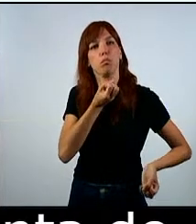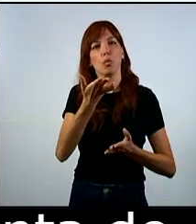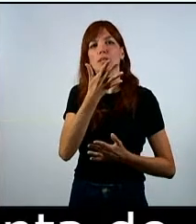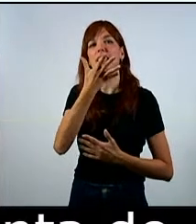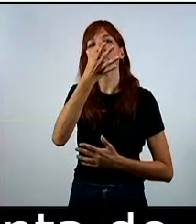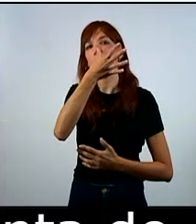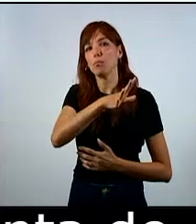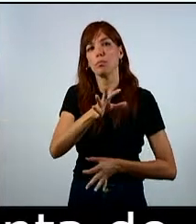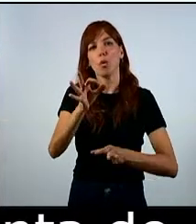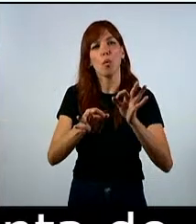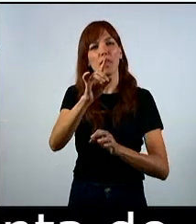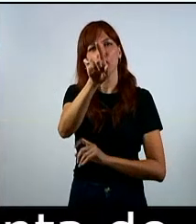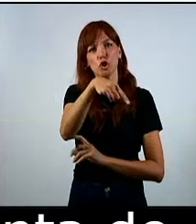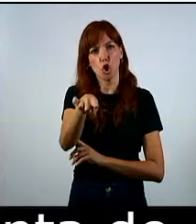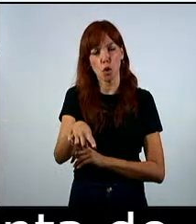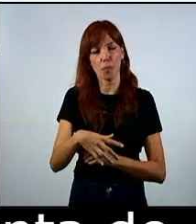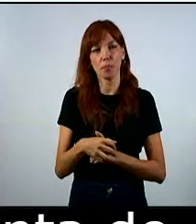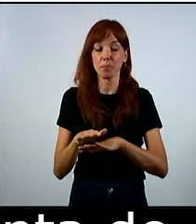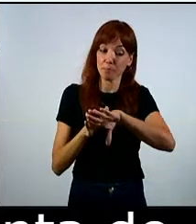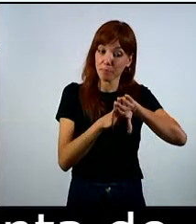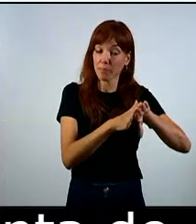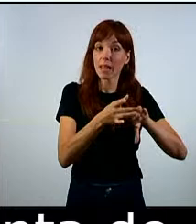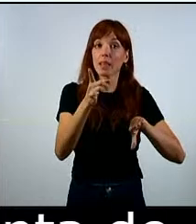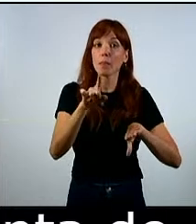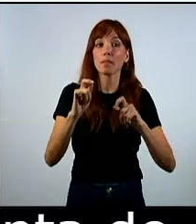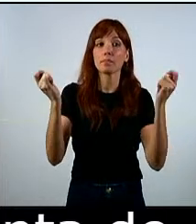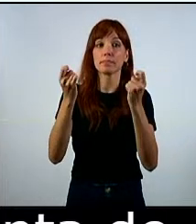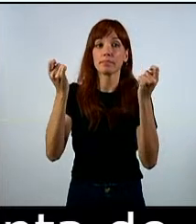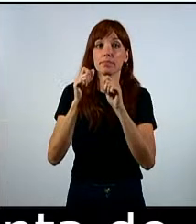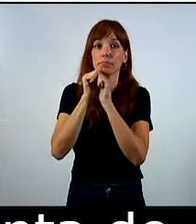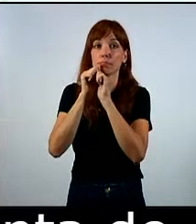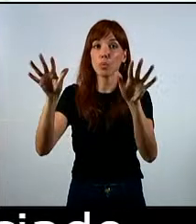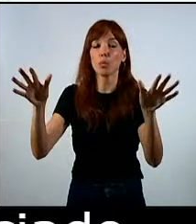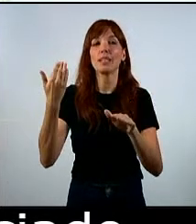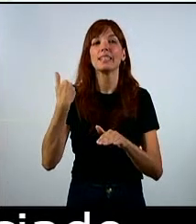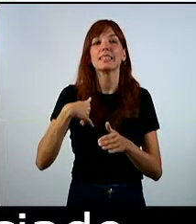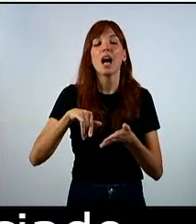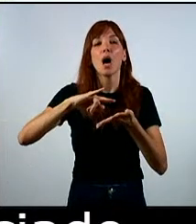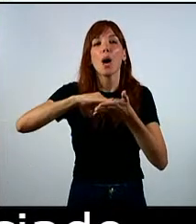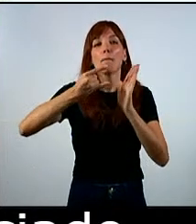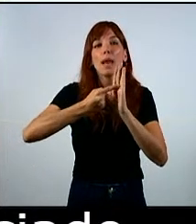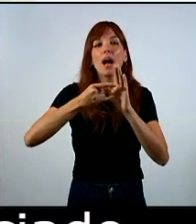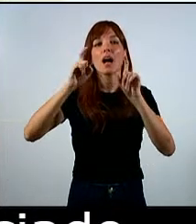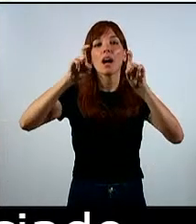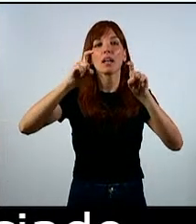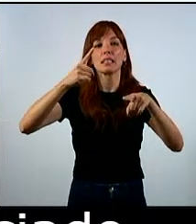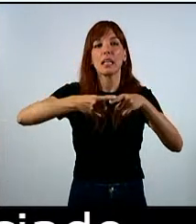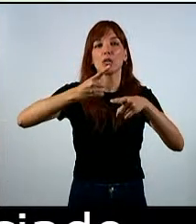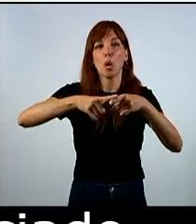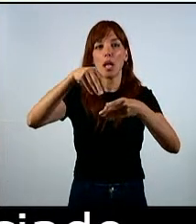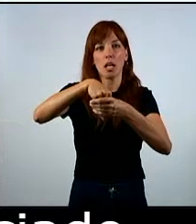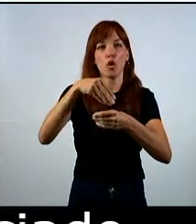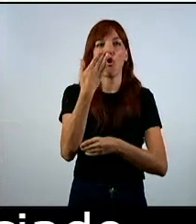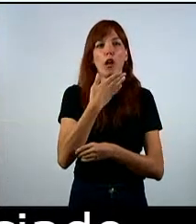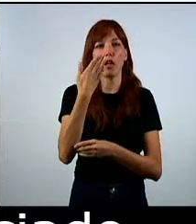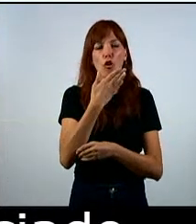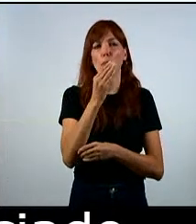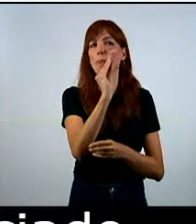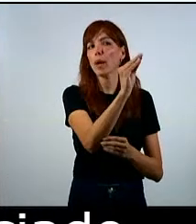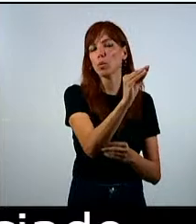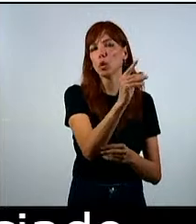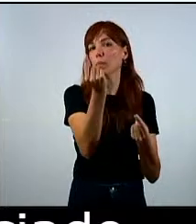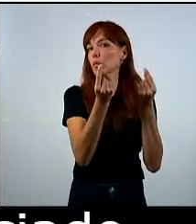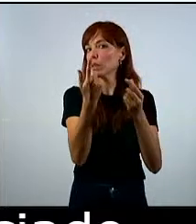Y por otro lado, ya se ha anunciado el interés de hacer un plan de educación sexual en los colegios. Si ese plan se va a incluir en los presupuestos del año que viene,